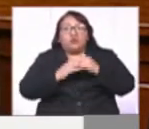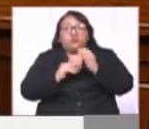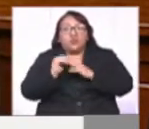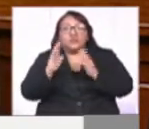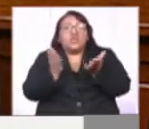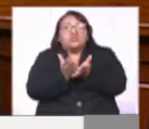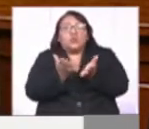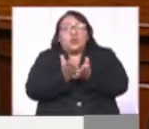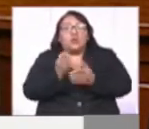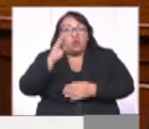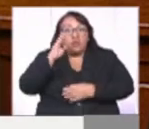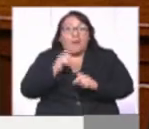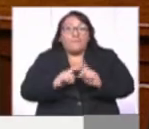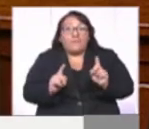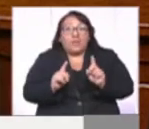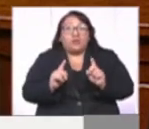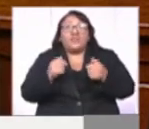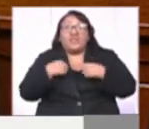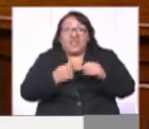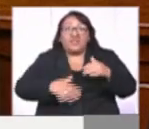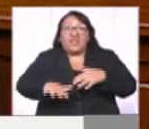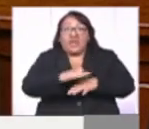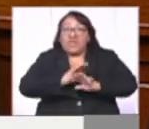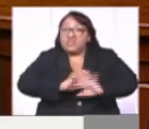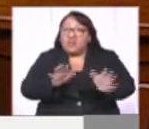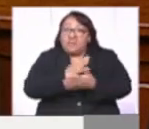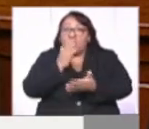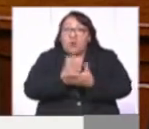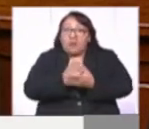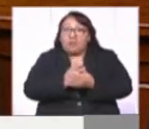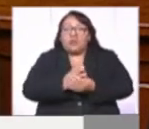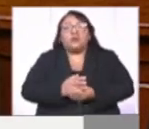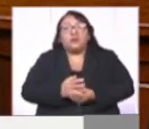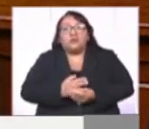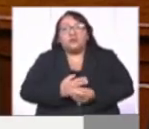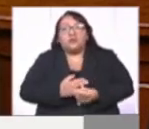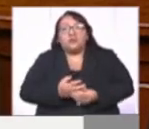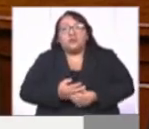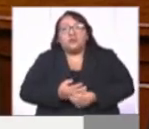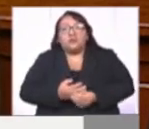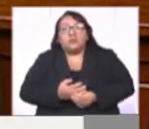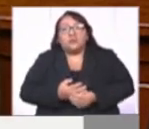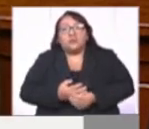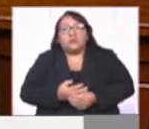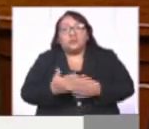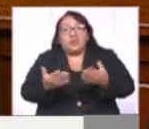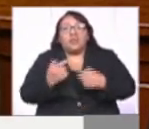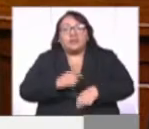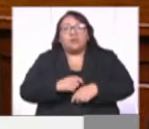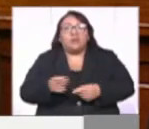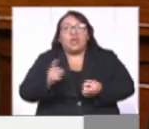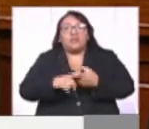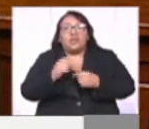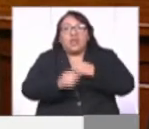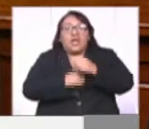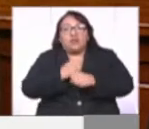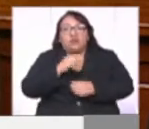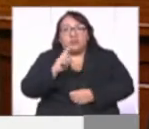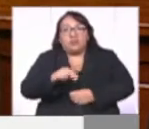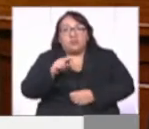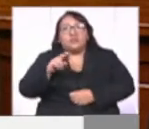escuela, pero siempre y cuando tengan el terreno sin ningún problema. Entonces nos dan ese lapso de tiempo hasta el año